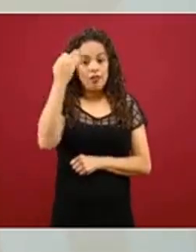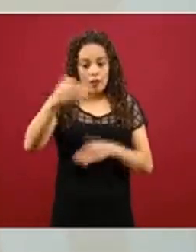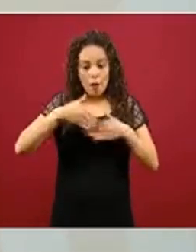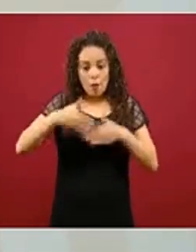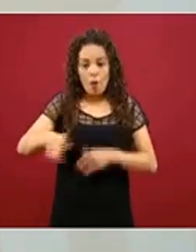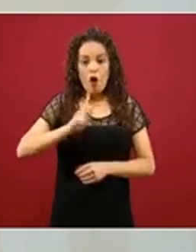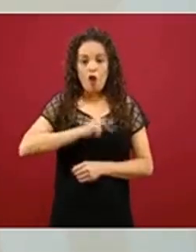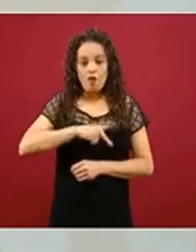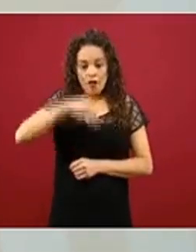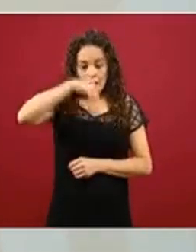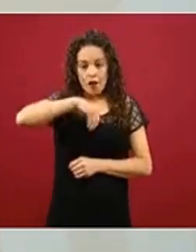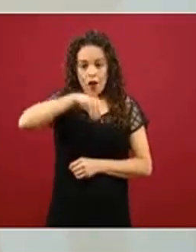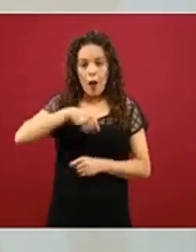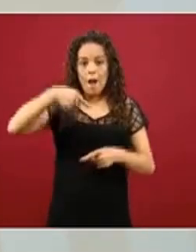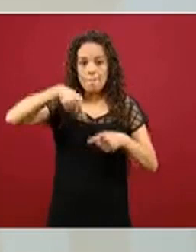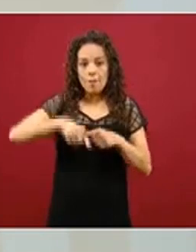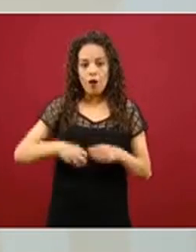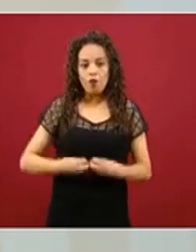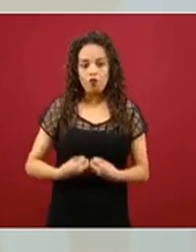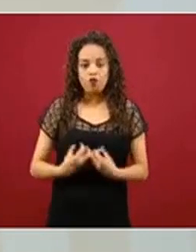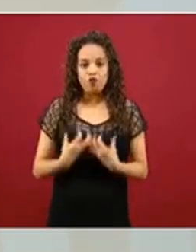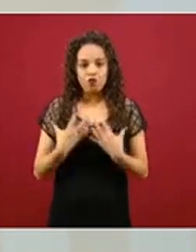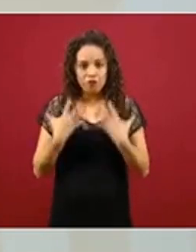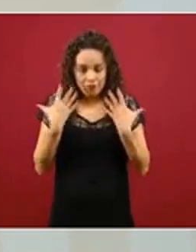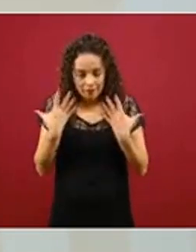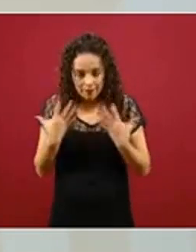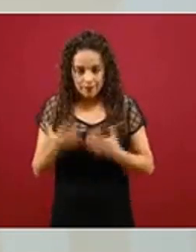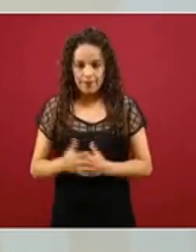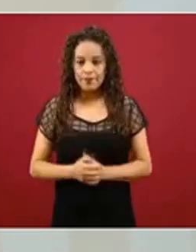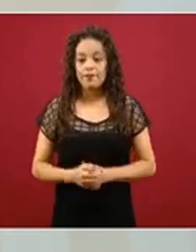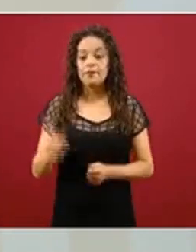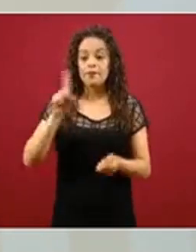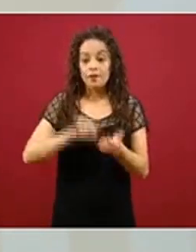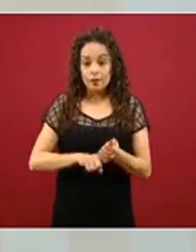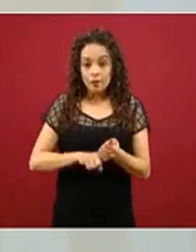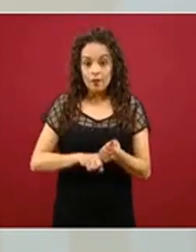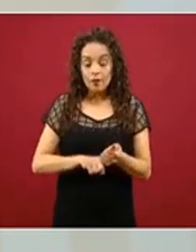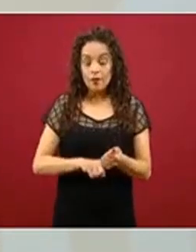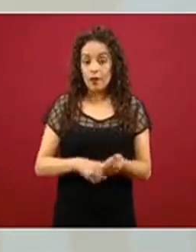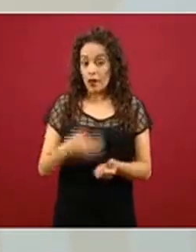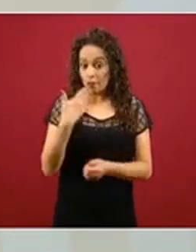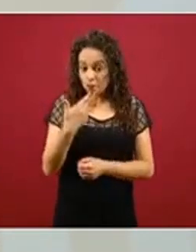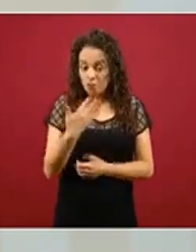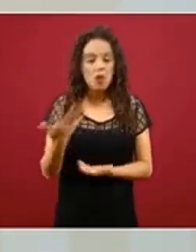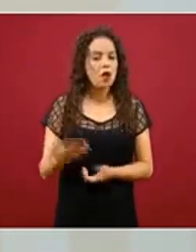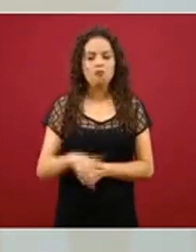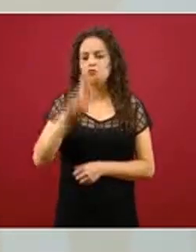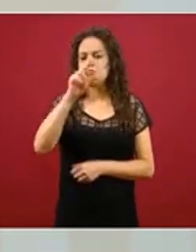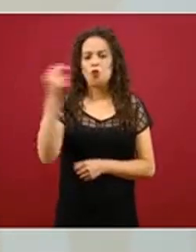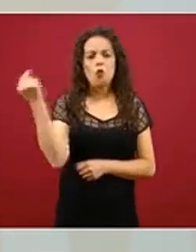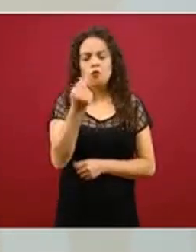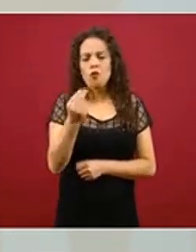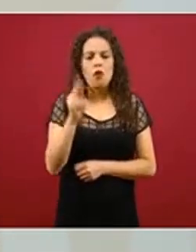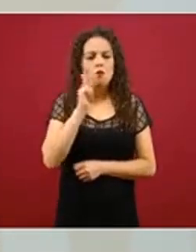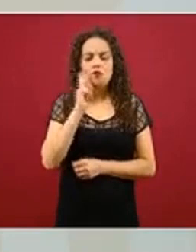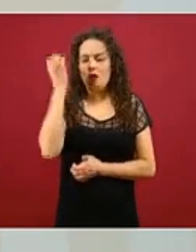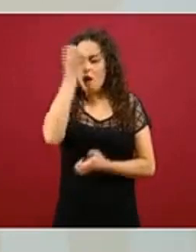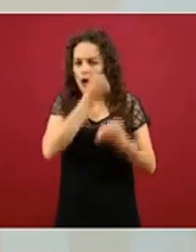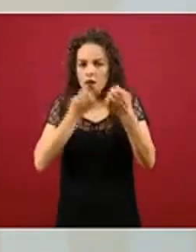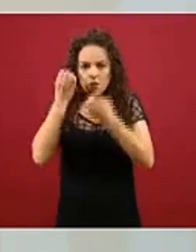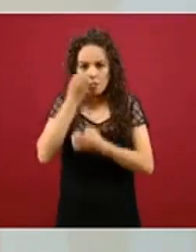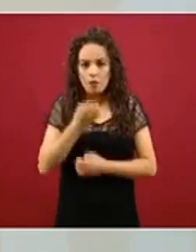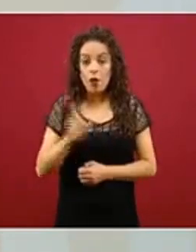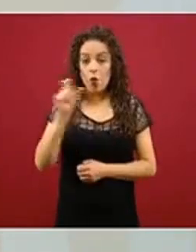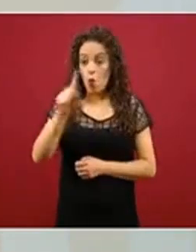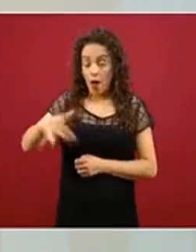una persona que esté en riesgo de complicarse, podría ser incluso innecesaria la prueba. Si presenta síntomas y es